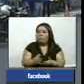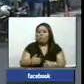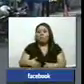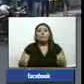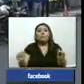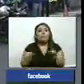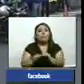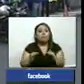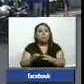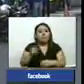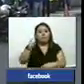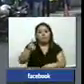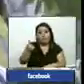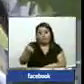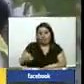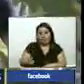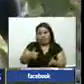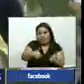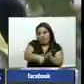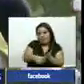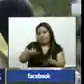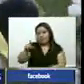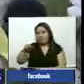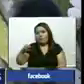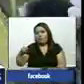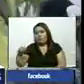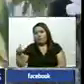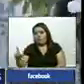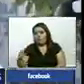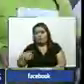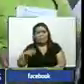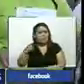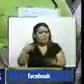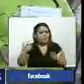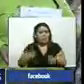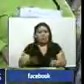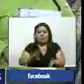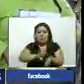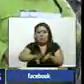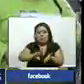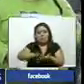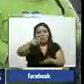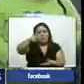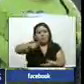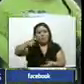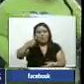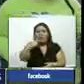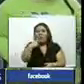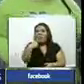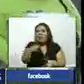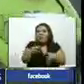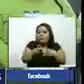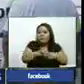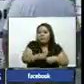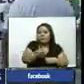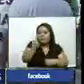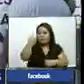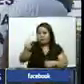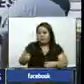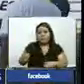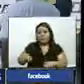Sin embargo, en su defensa, Dawinson informó que las cuotas sindicales están en custodia de la Tesorería